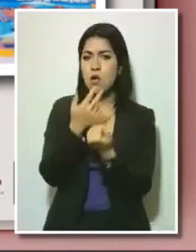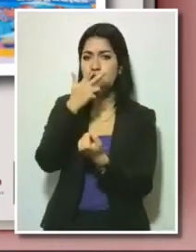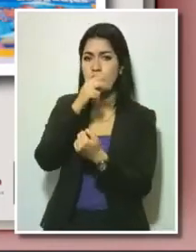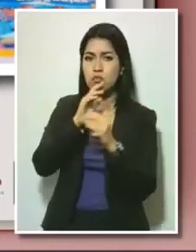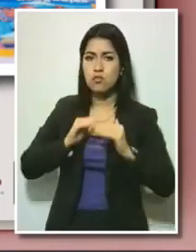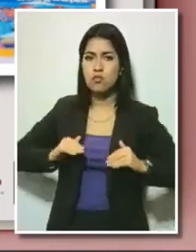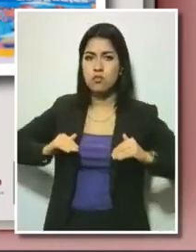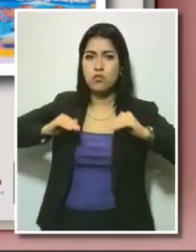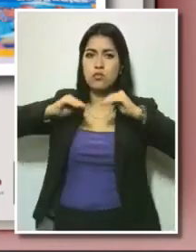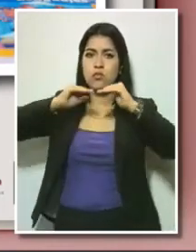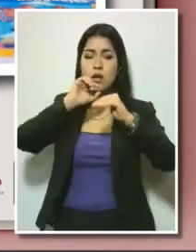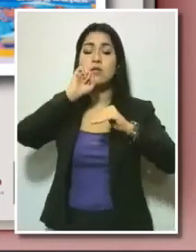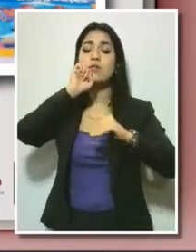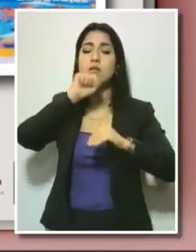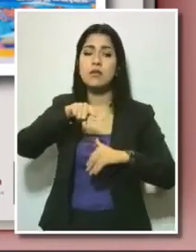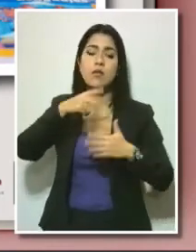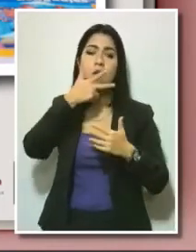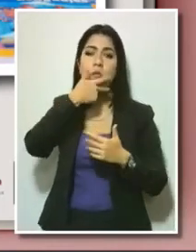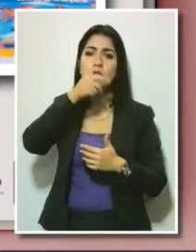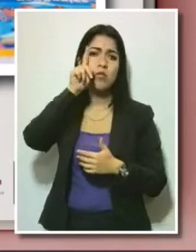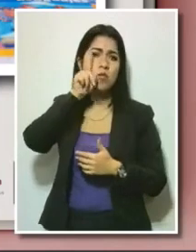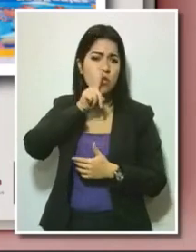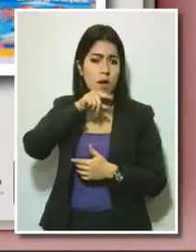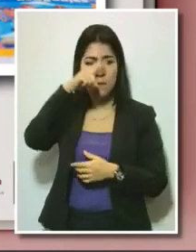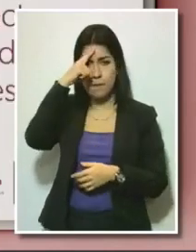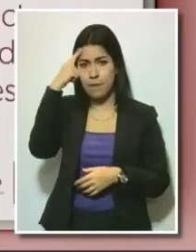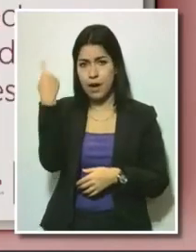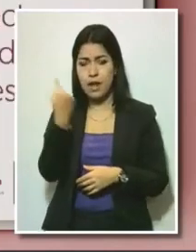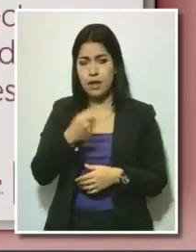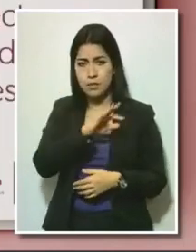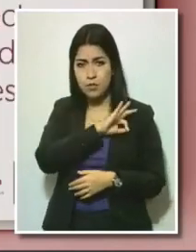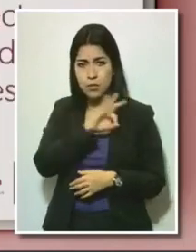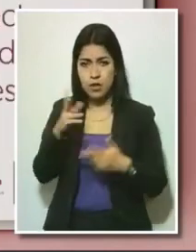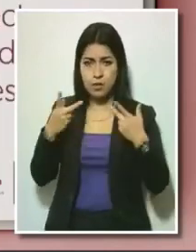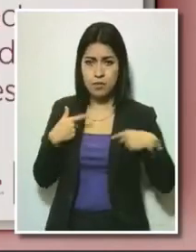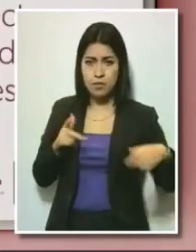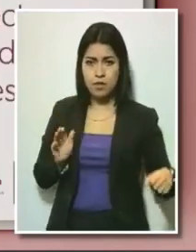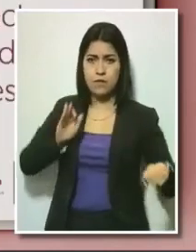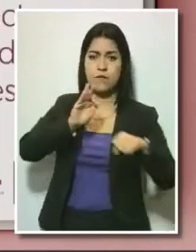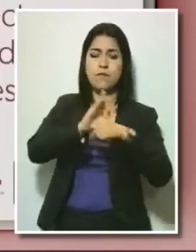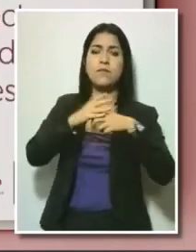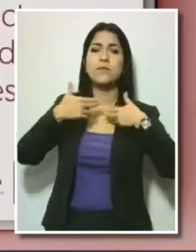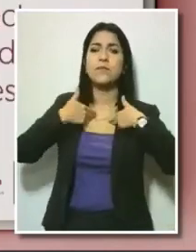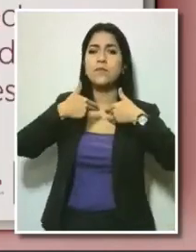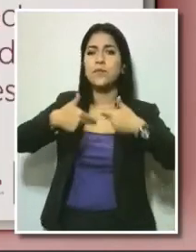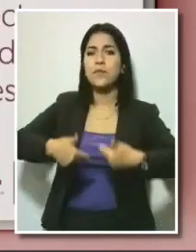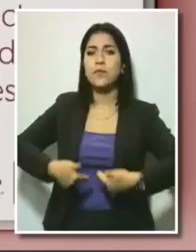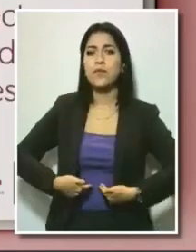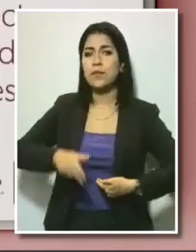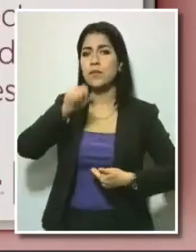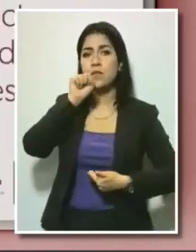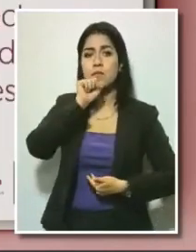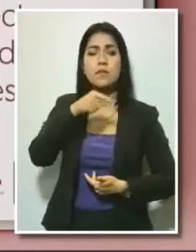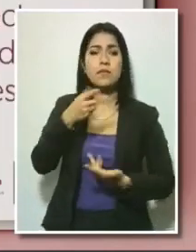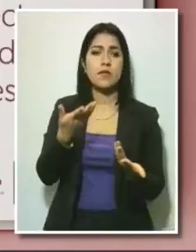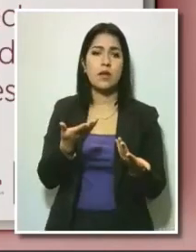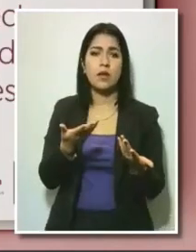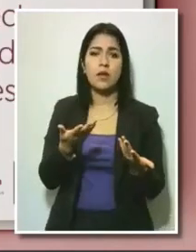nuevas agendas por una sociedad crítica, humanista, pensante. El